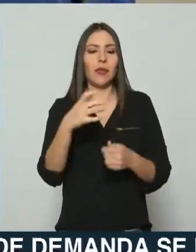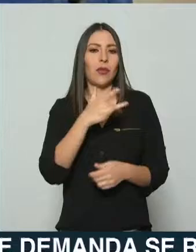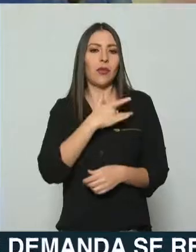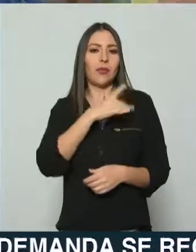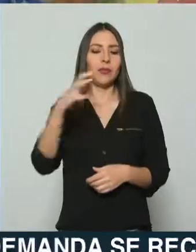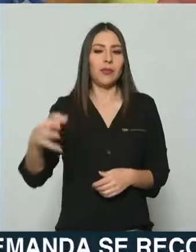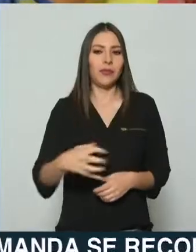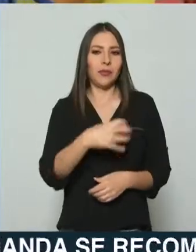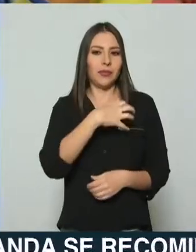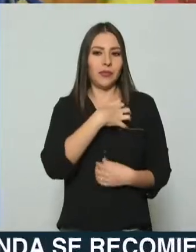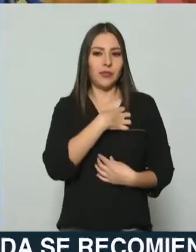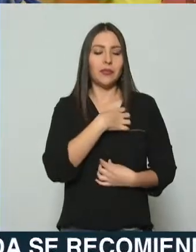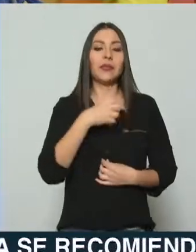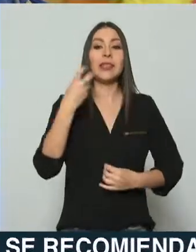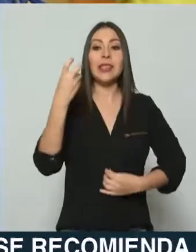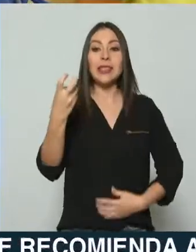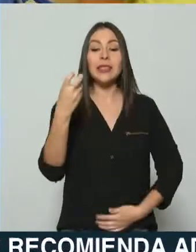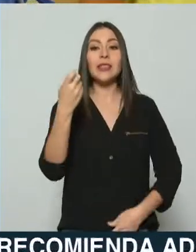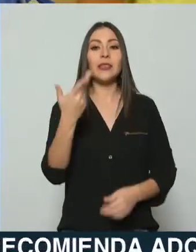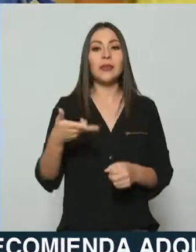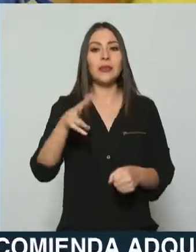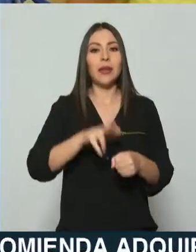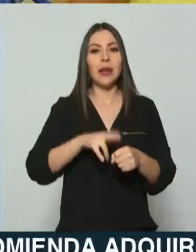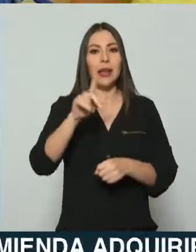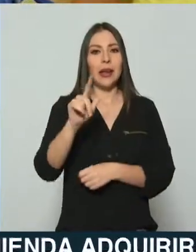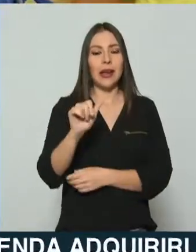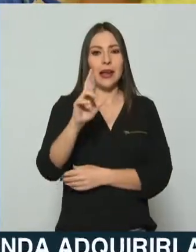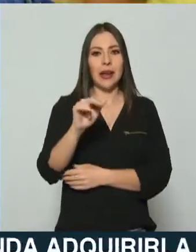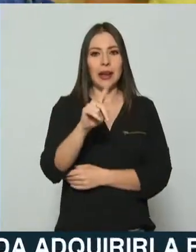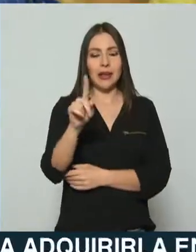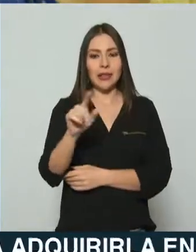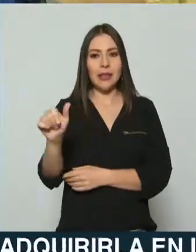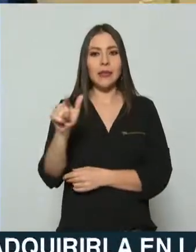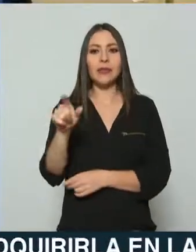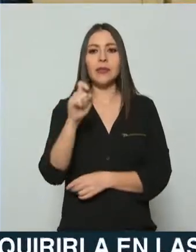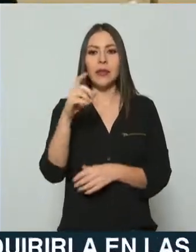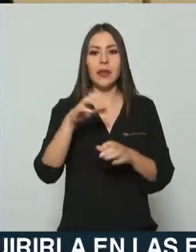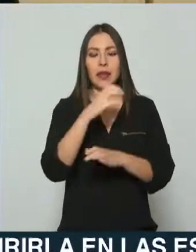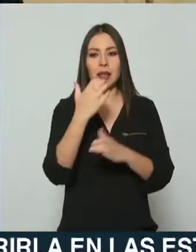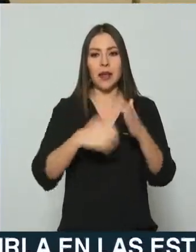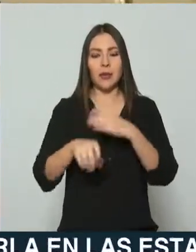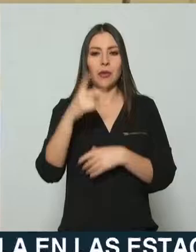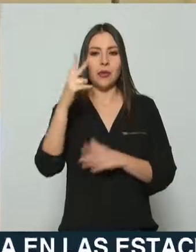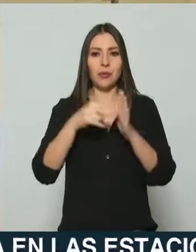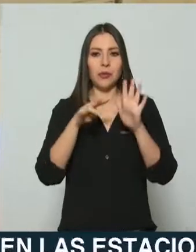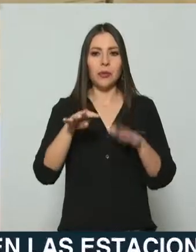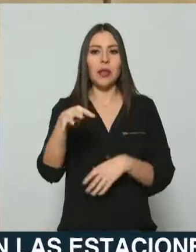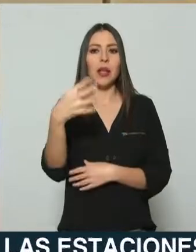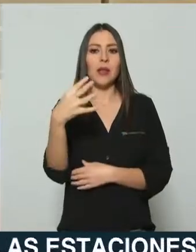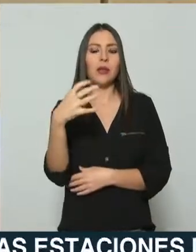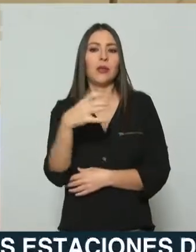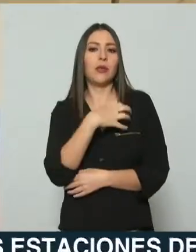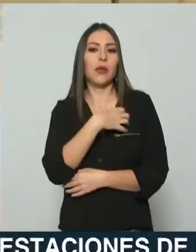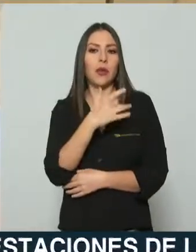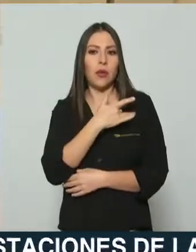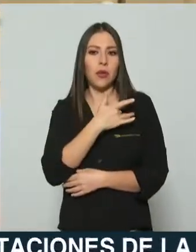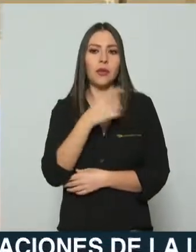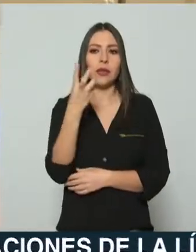de la Raza cerró el 2019 con 14 trasplantes de corazón, 364 trasplantes de